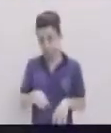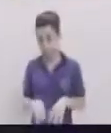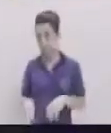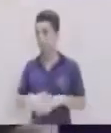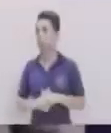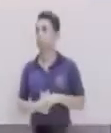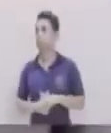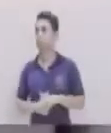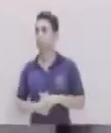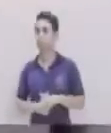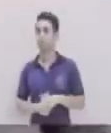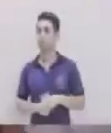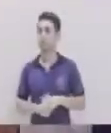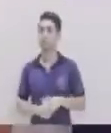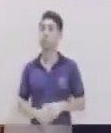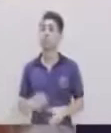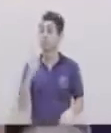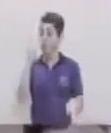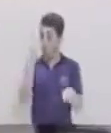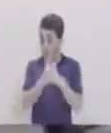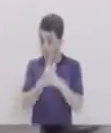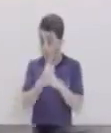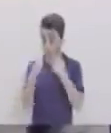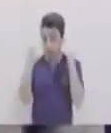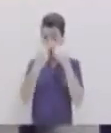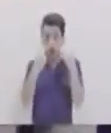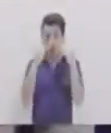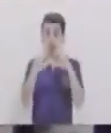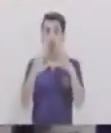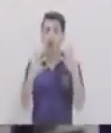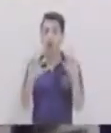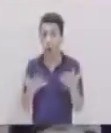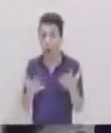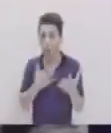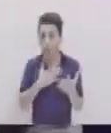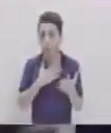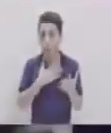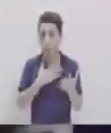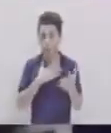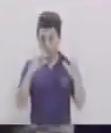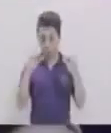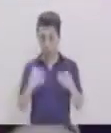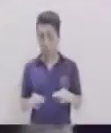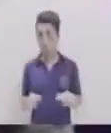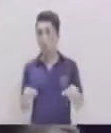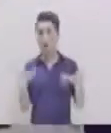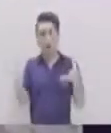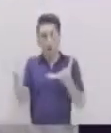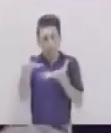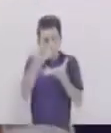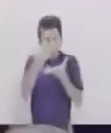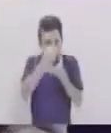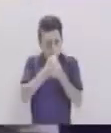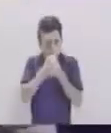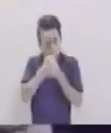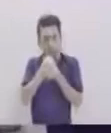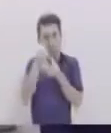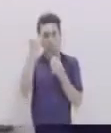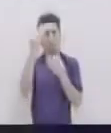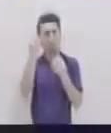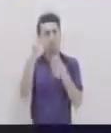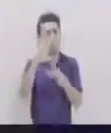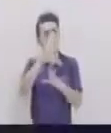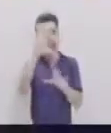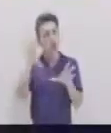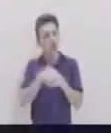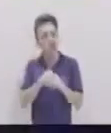inadecuado. Un correcto movimiento ocular permite a la persona que lee recabar la mayor información posible,